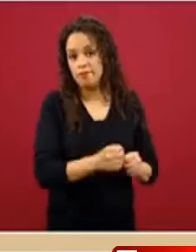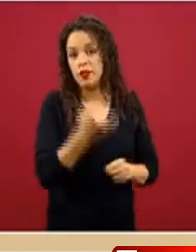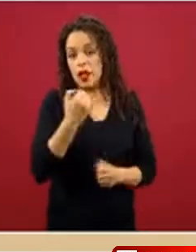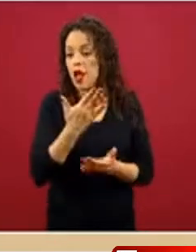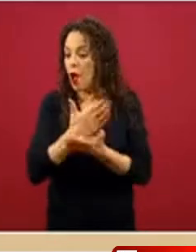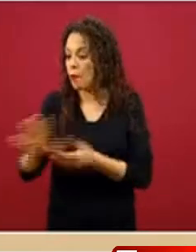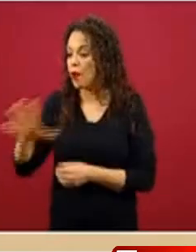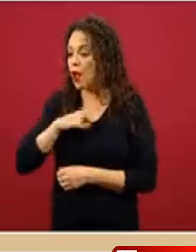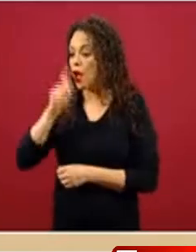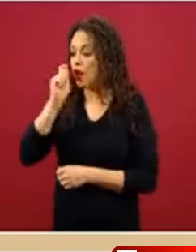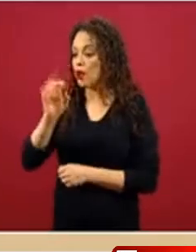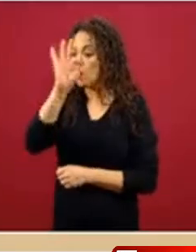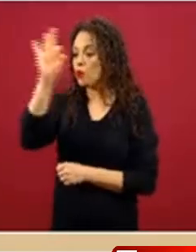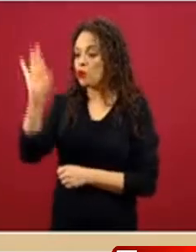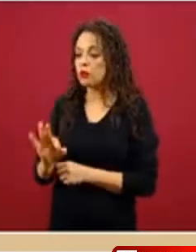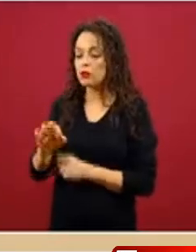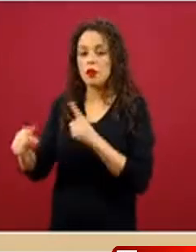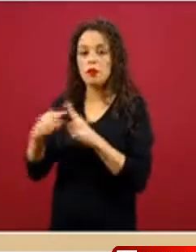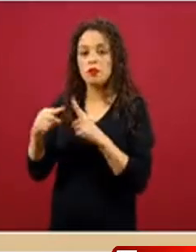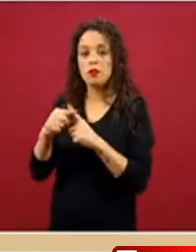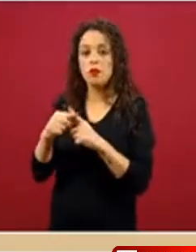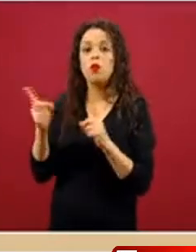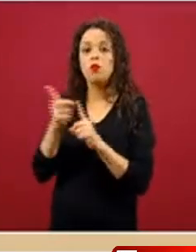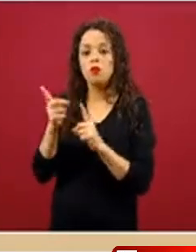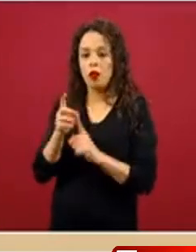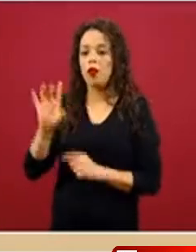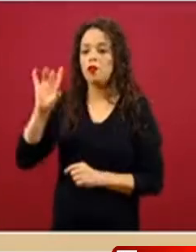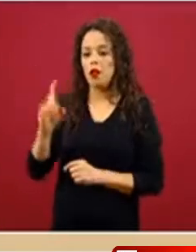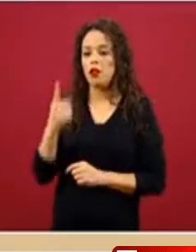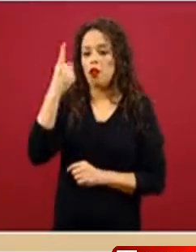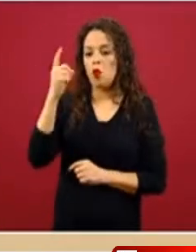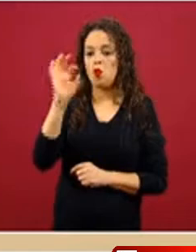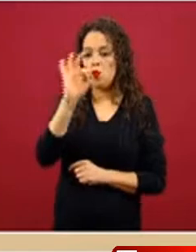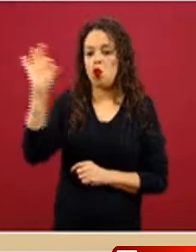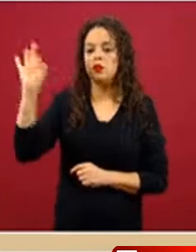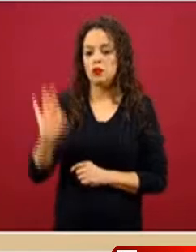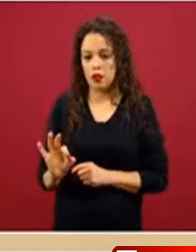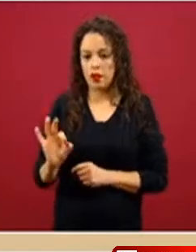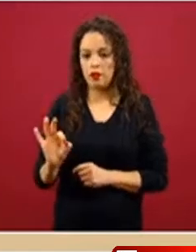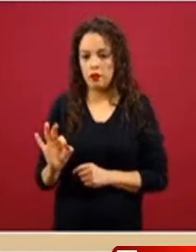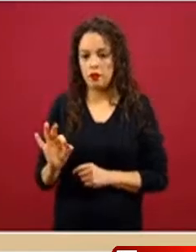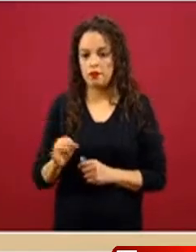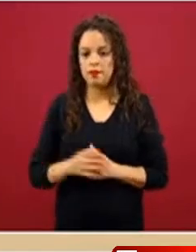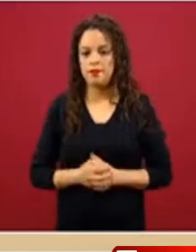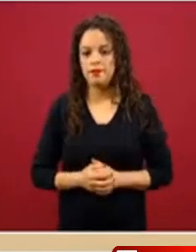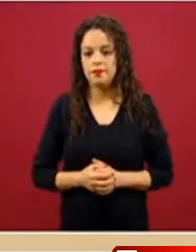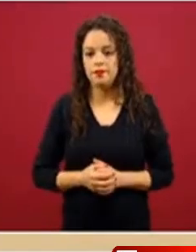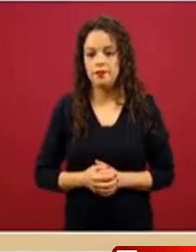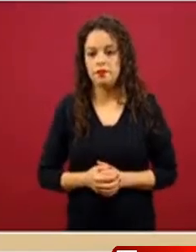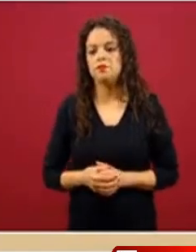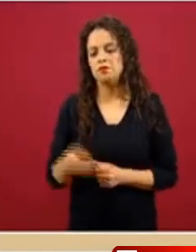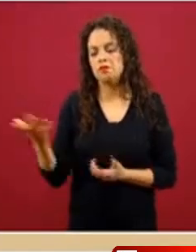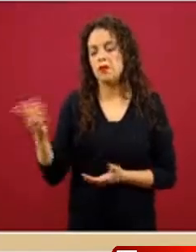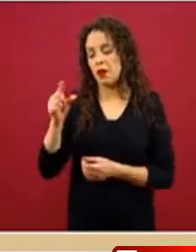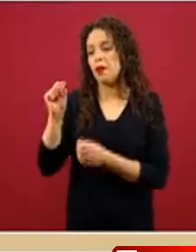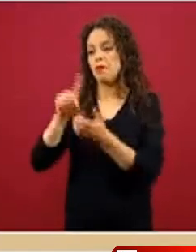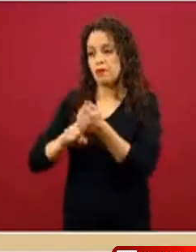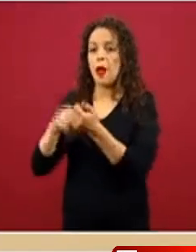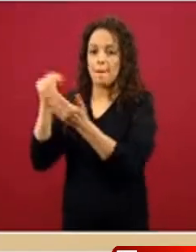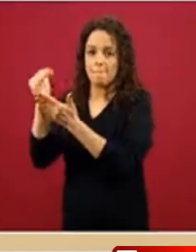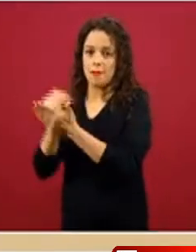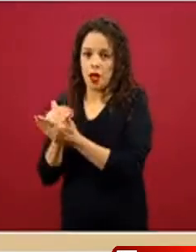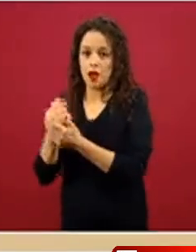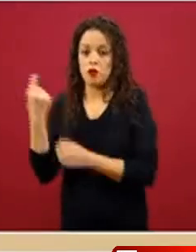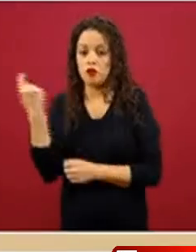de positividad que se ha encontrado, que en este caso es del 31%. Como podemos ver, es menor que el porcentaje